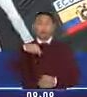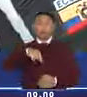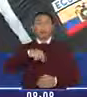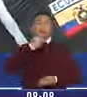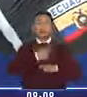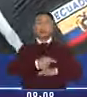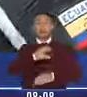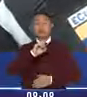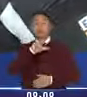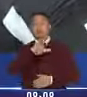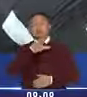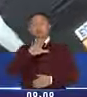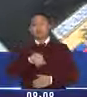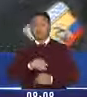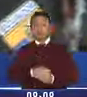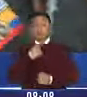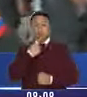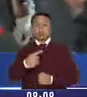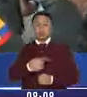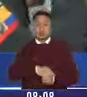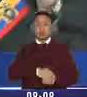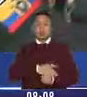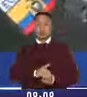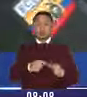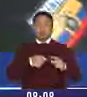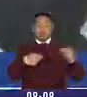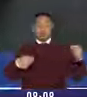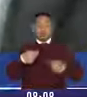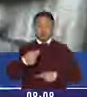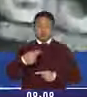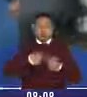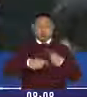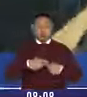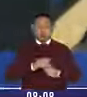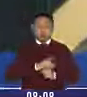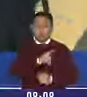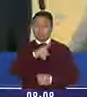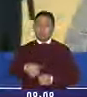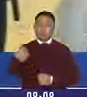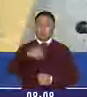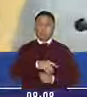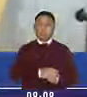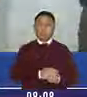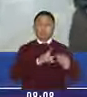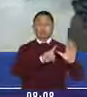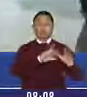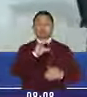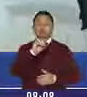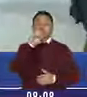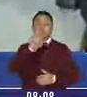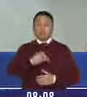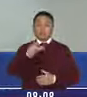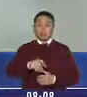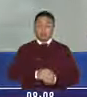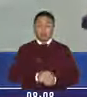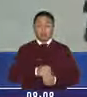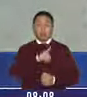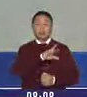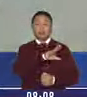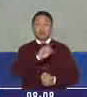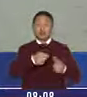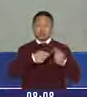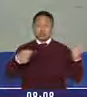ordenanza 035, la cual prohíbe el porte y comercialización de armas blancas. Se ha sancionado a más de 60 personas y se han retirado más de 150